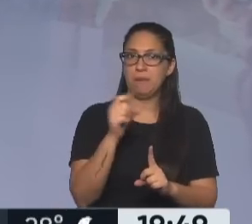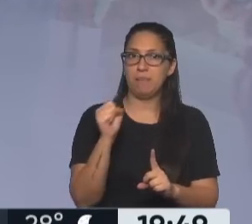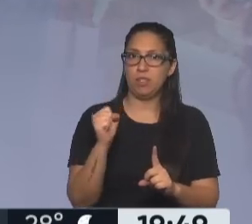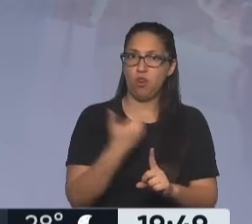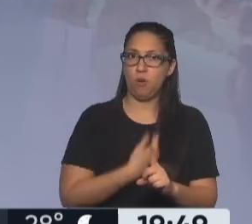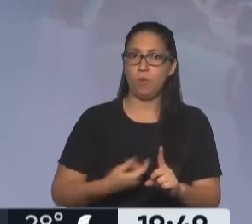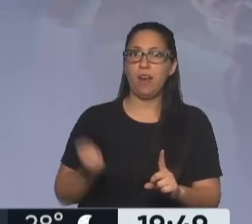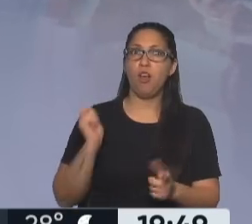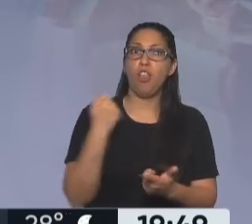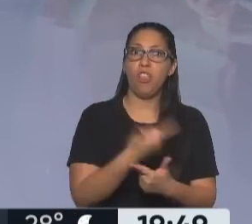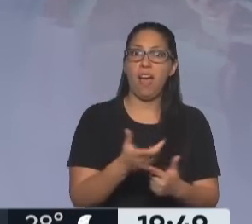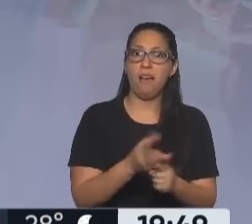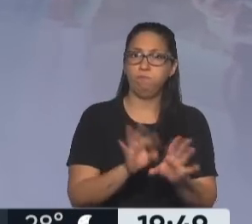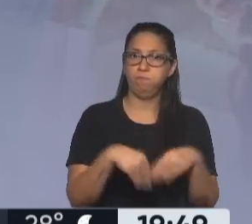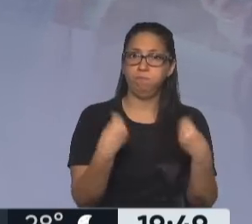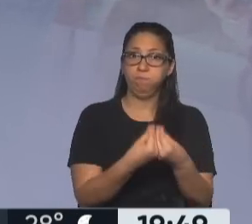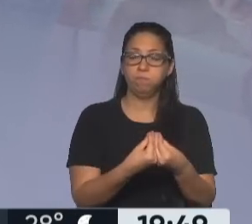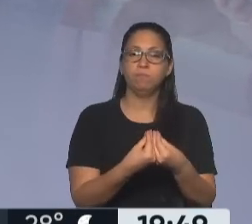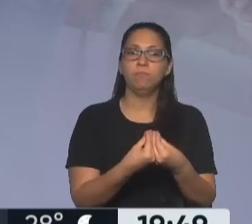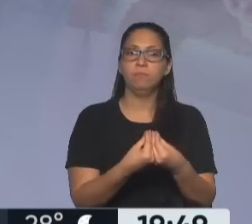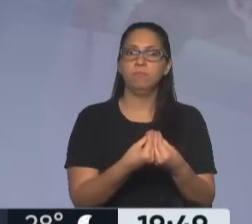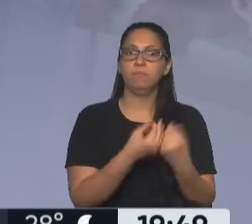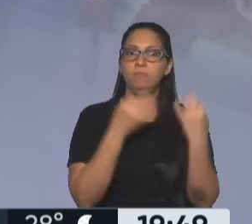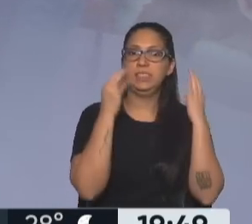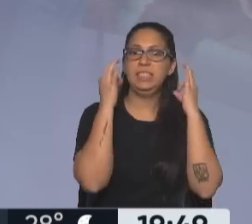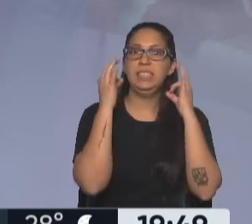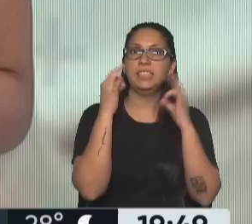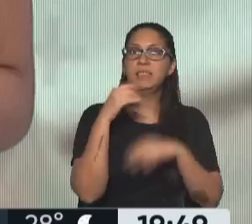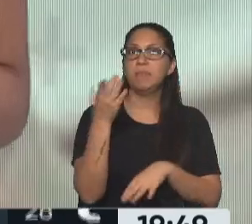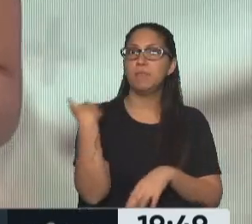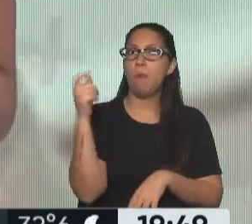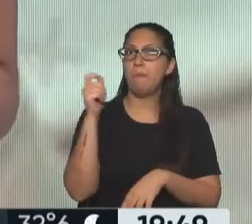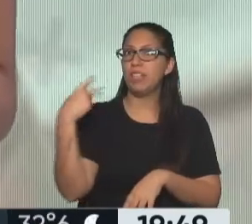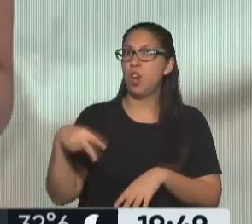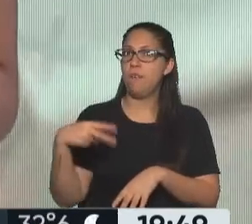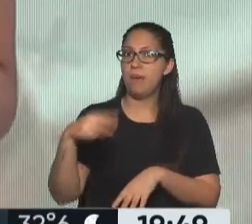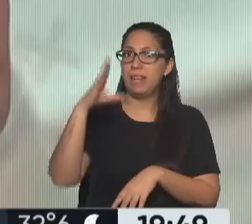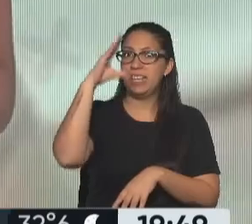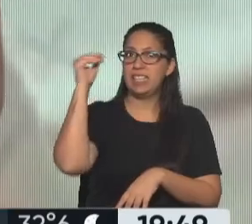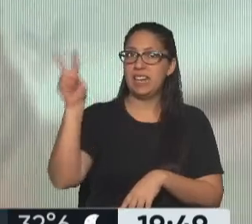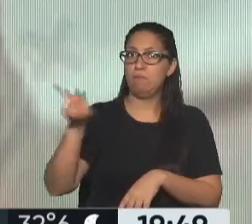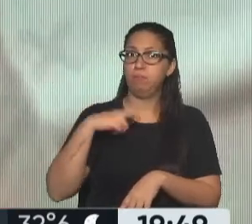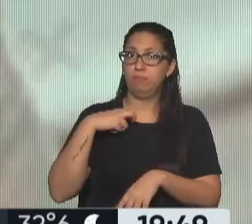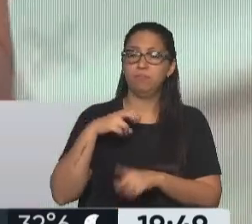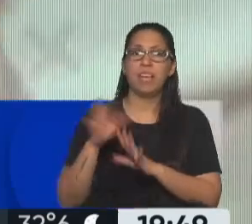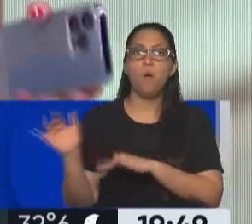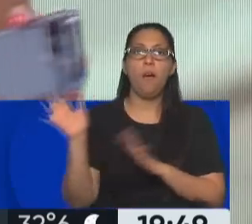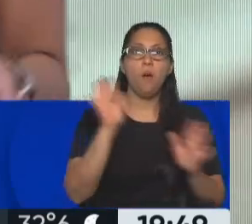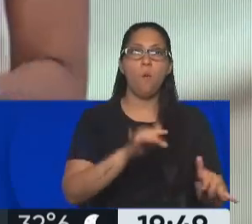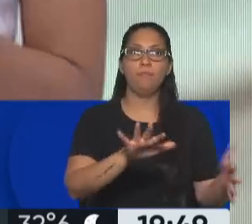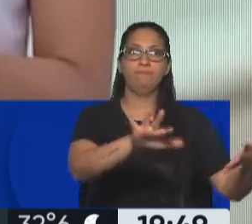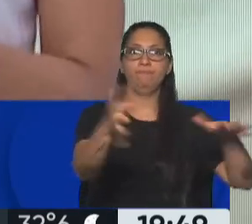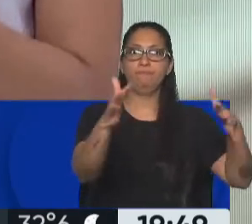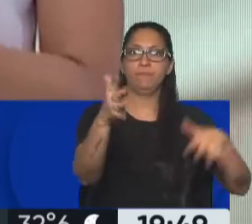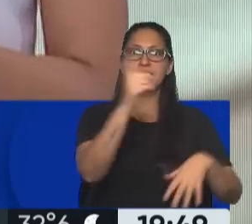el gobierno. En términos brutos, la jubilación que recibió en noviembre Cristina Fernández de Kirchner equivale cerca